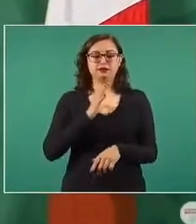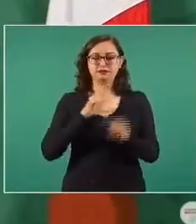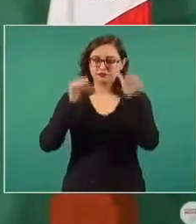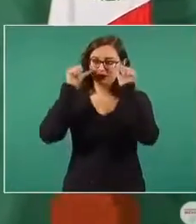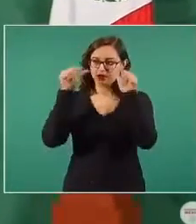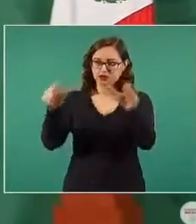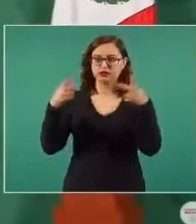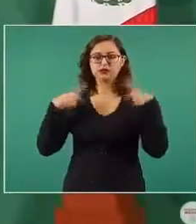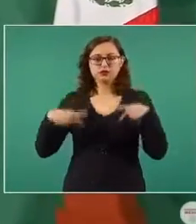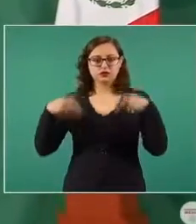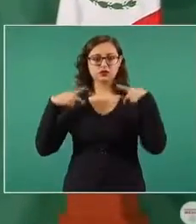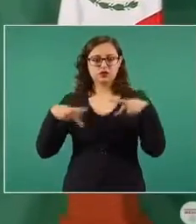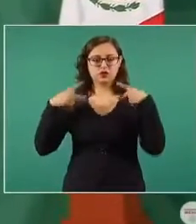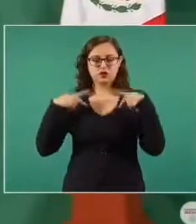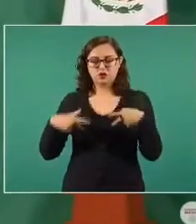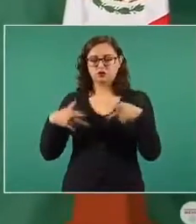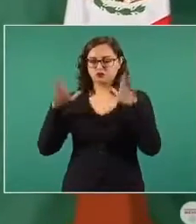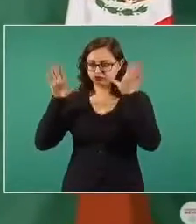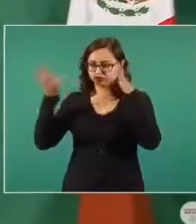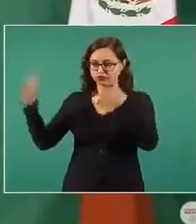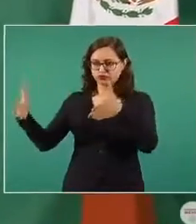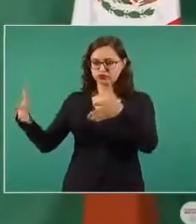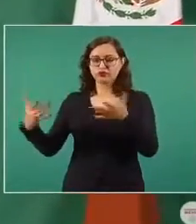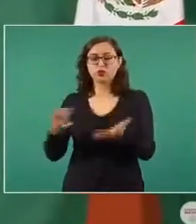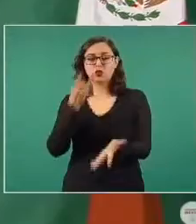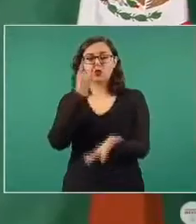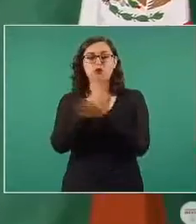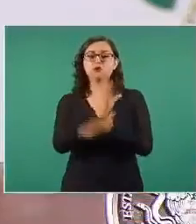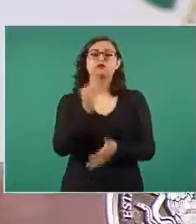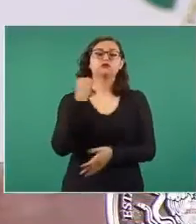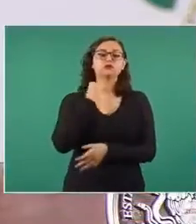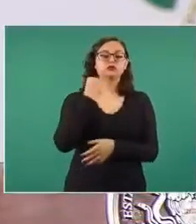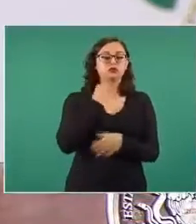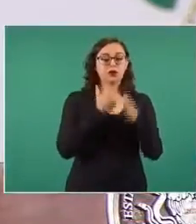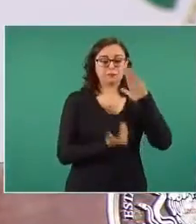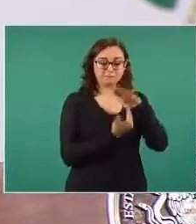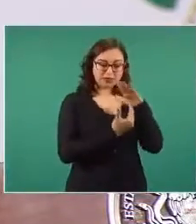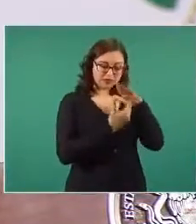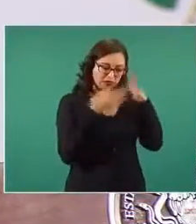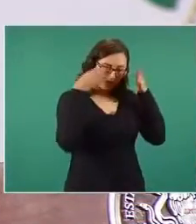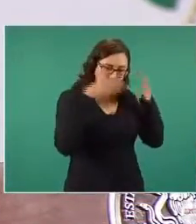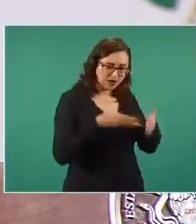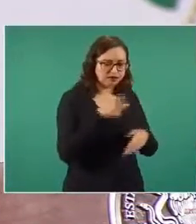no solo es abogado,